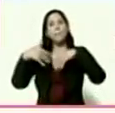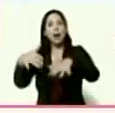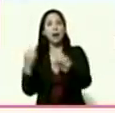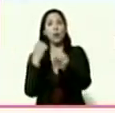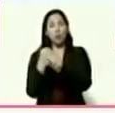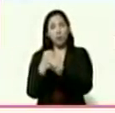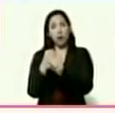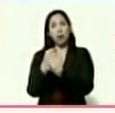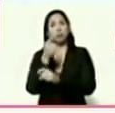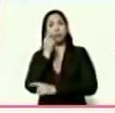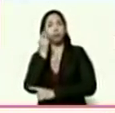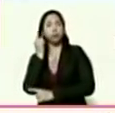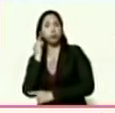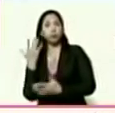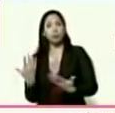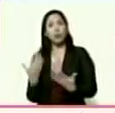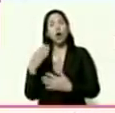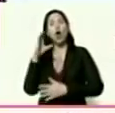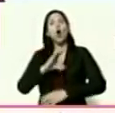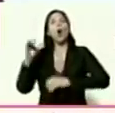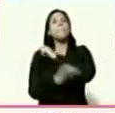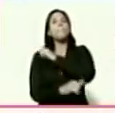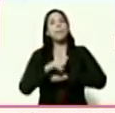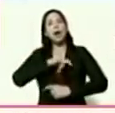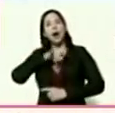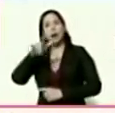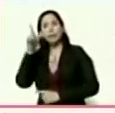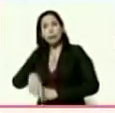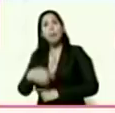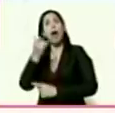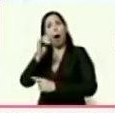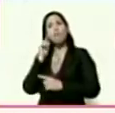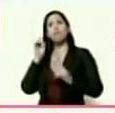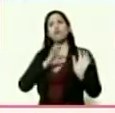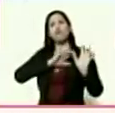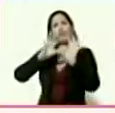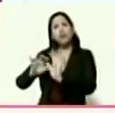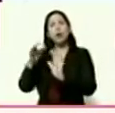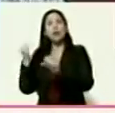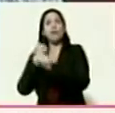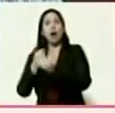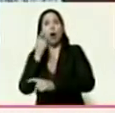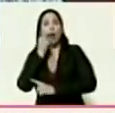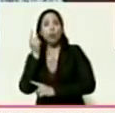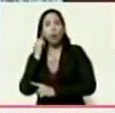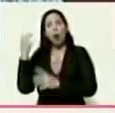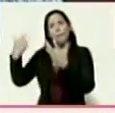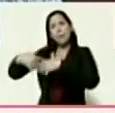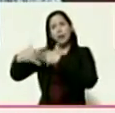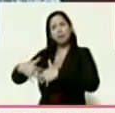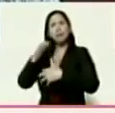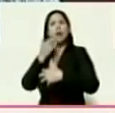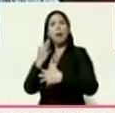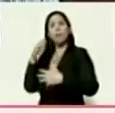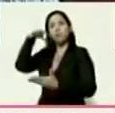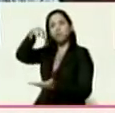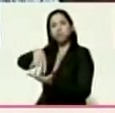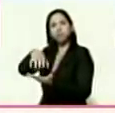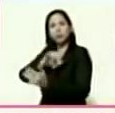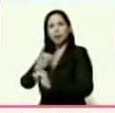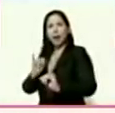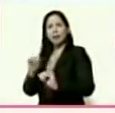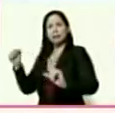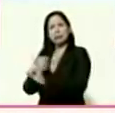trabajadores y las trabajadoras de Conviasa, pero también estaban allí presentes los trabajadores y trabajadoras de las empresas del Estado